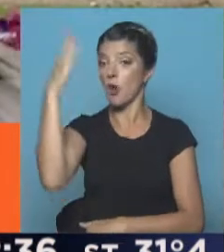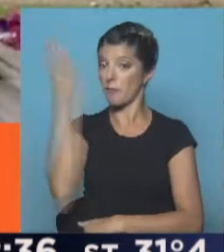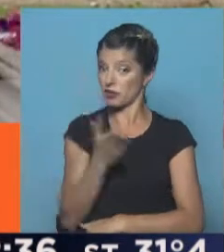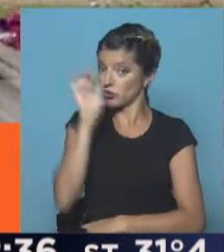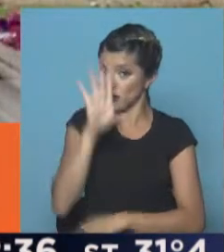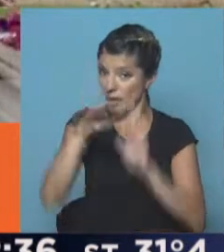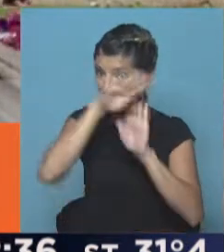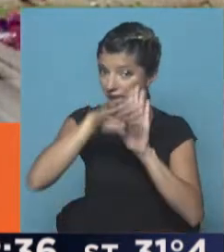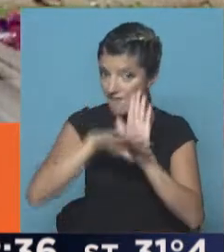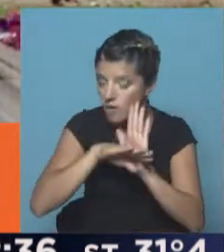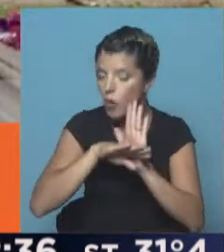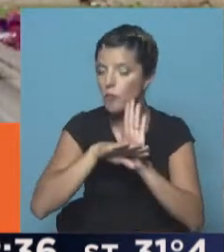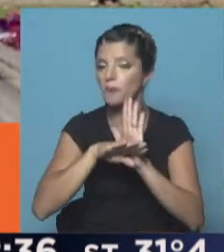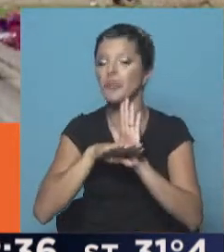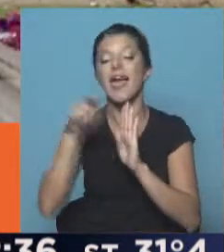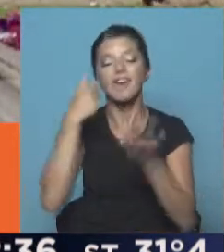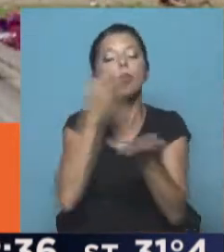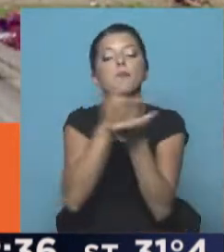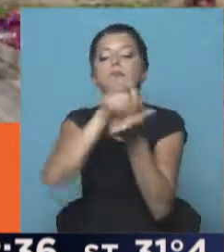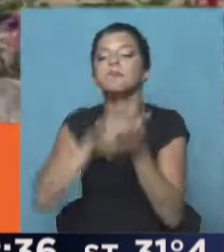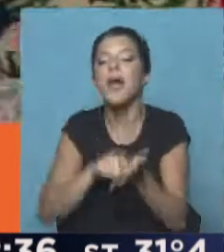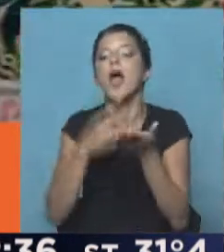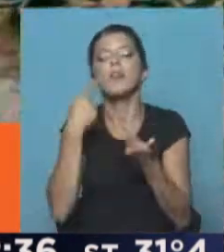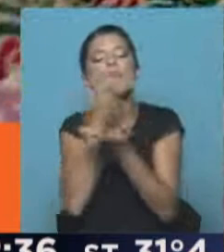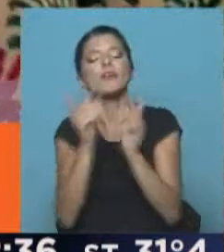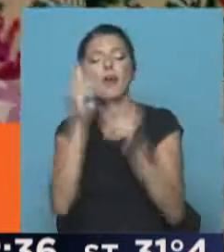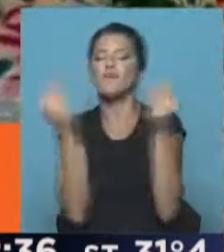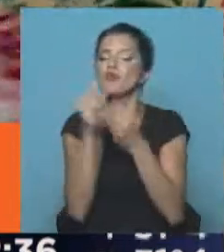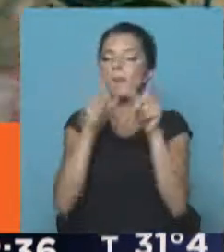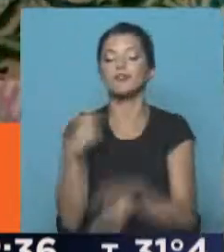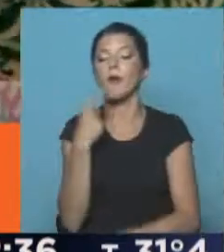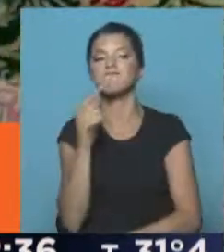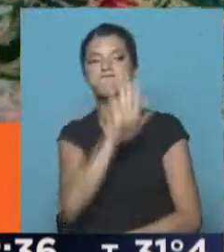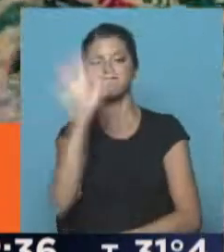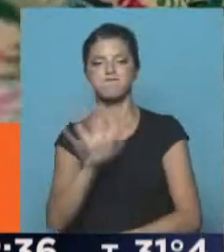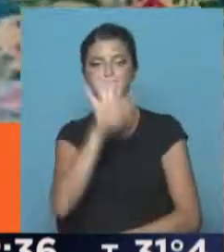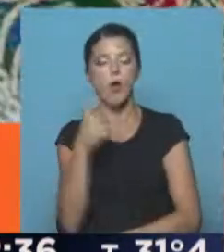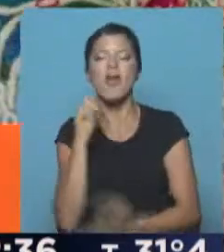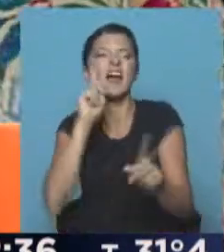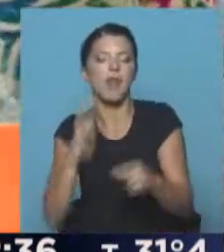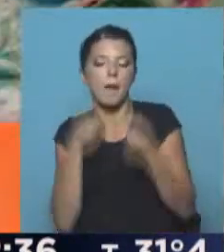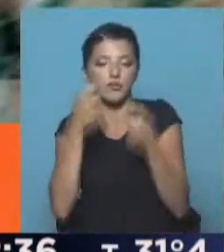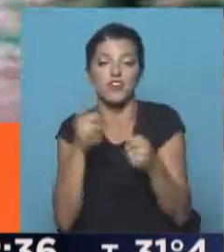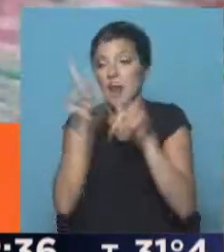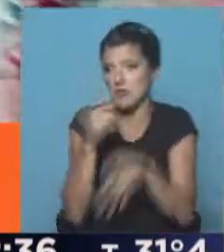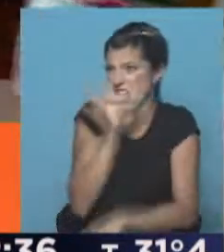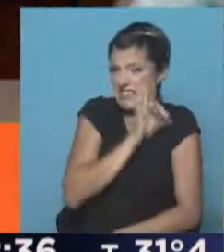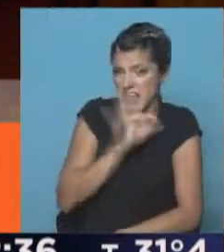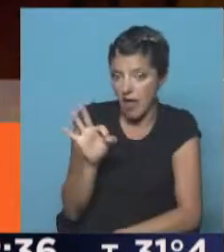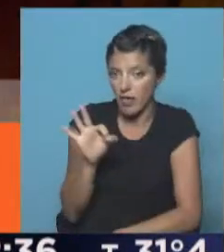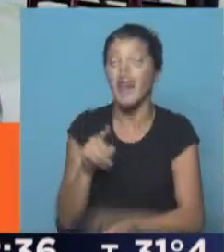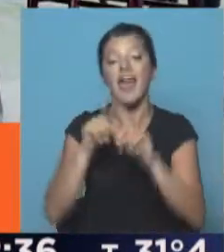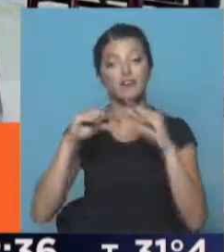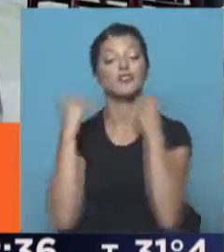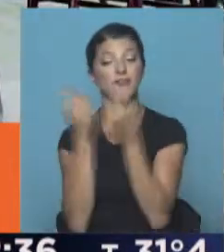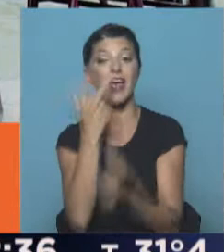refleja aún un elevado porcentaje de indecisos o personas que no apoyan a ningún candidato lo que representa el 31